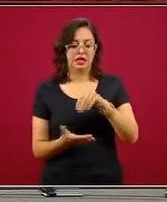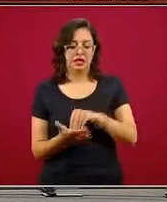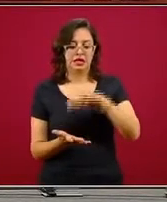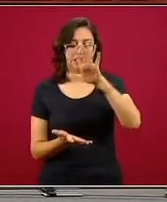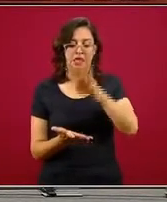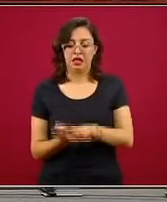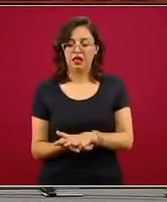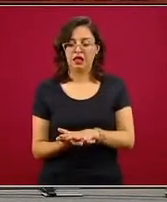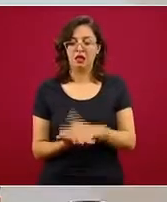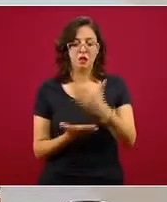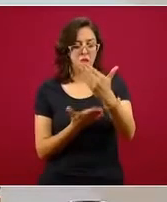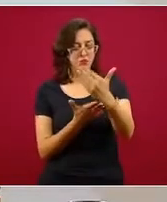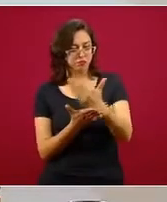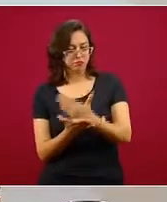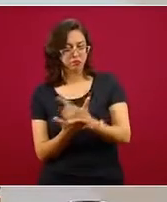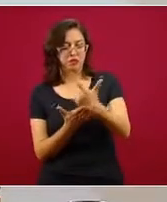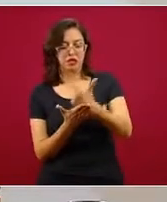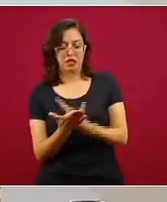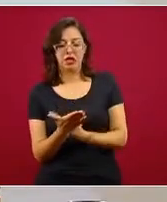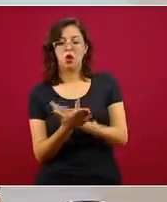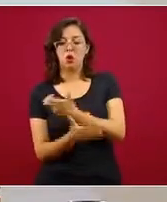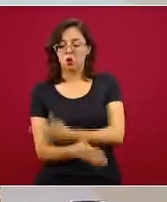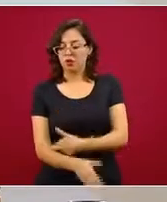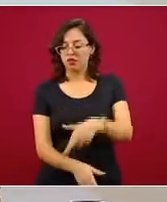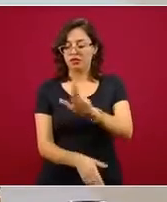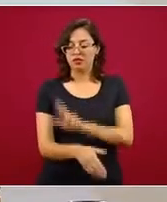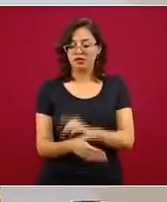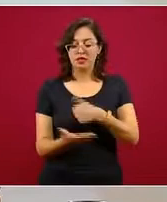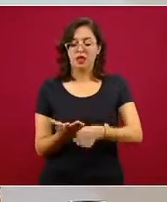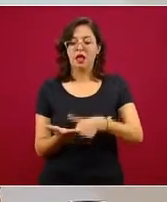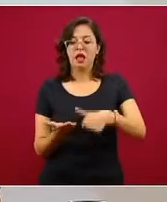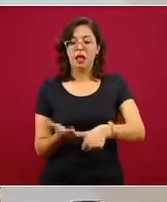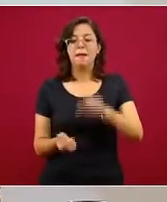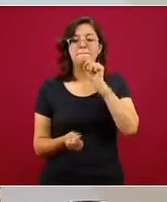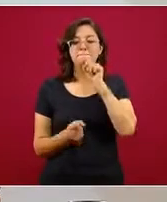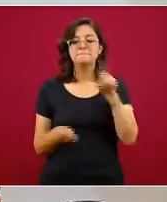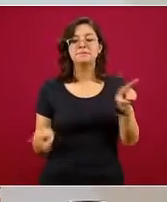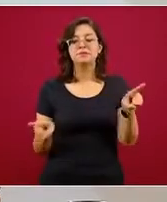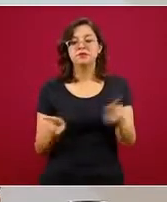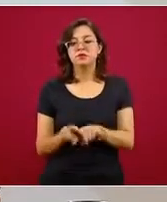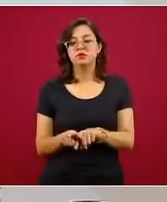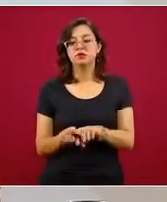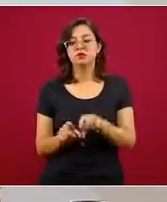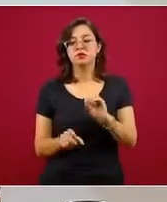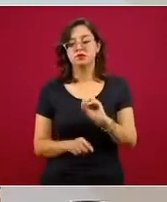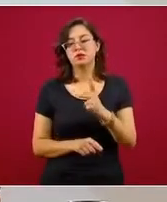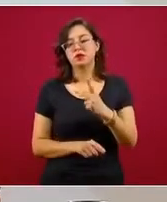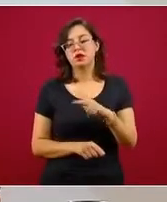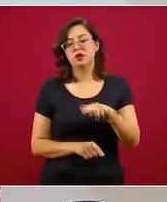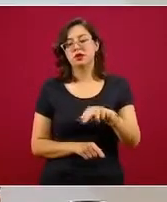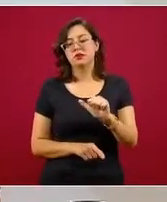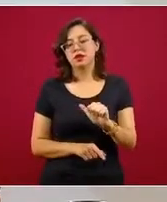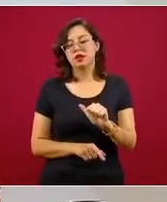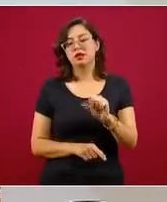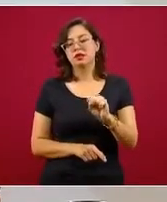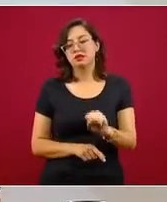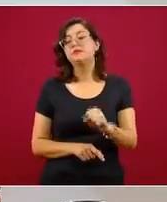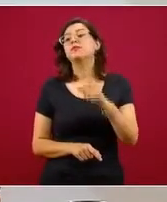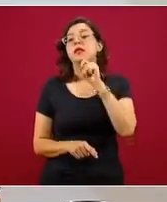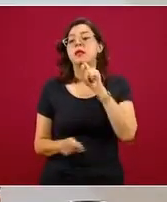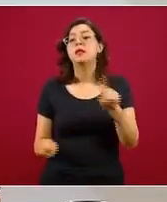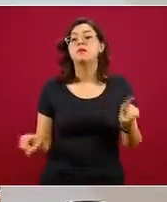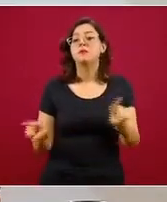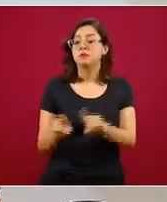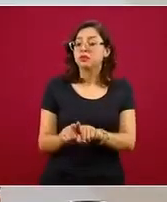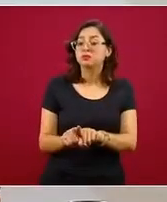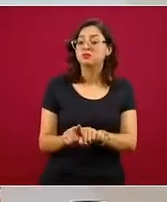que coordina los registros civiles, de la Organización Panamericana de la Salud y recientemente del Instituto Nacional de